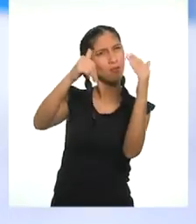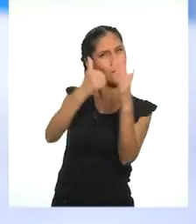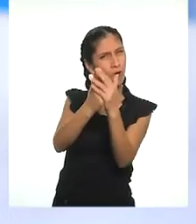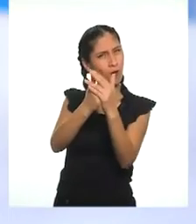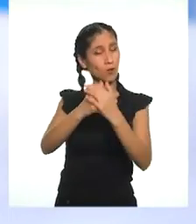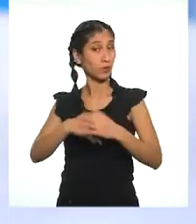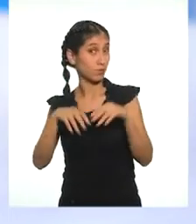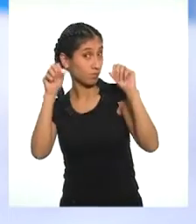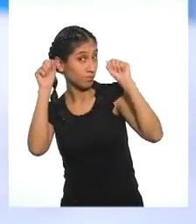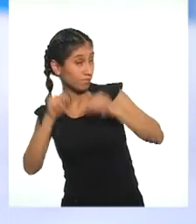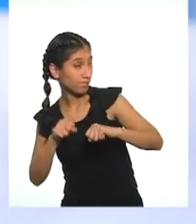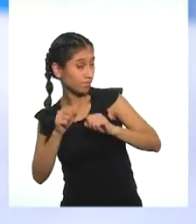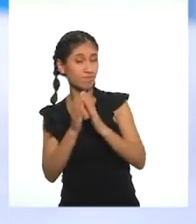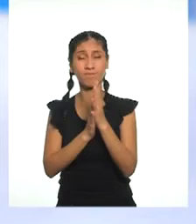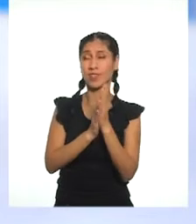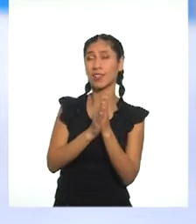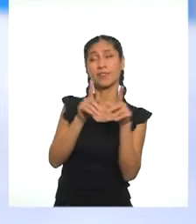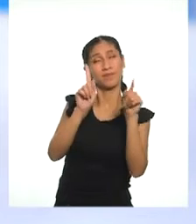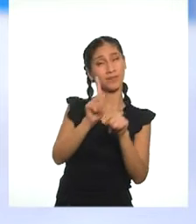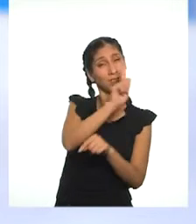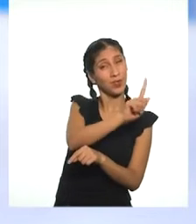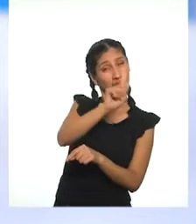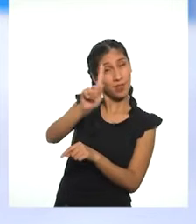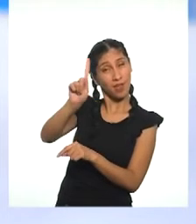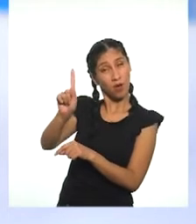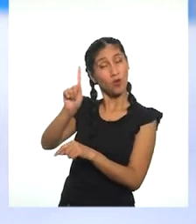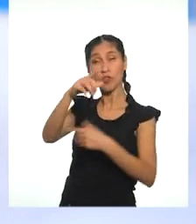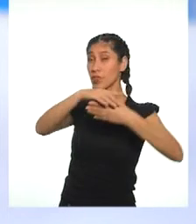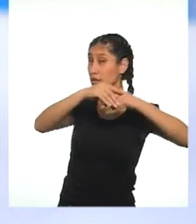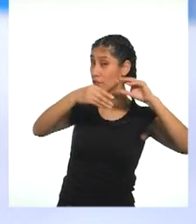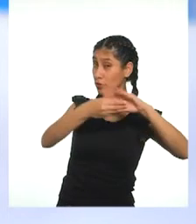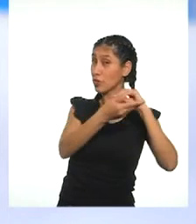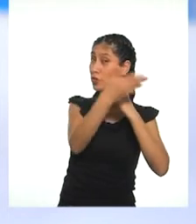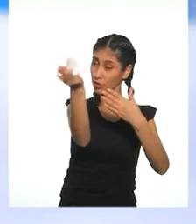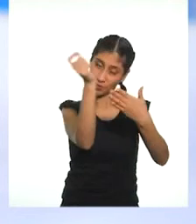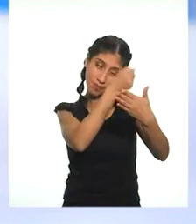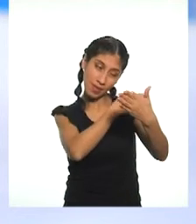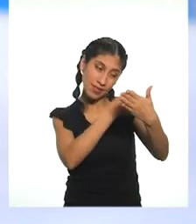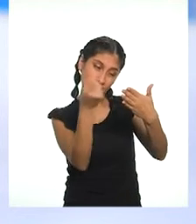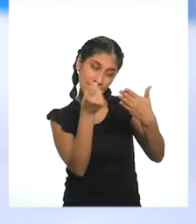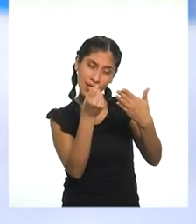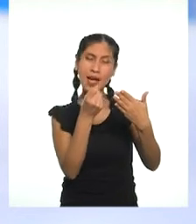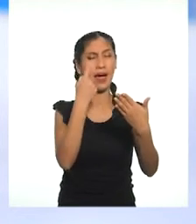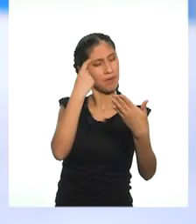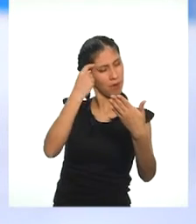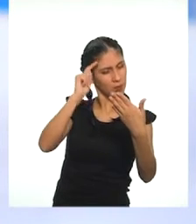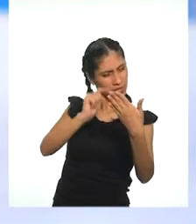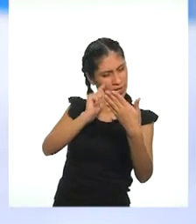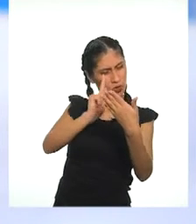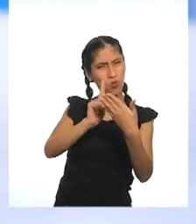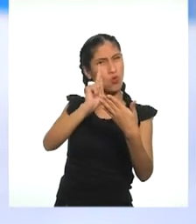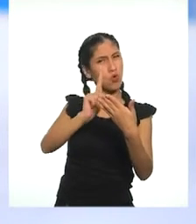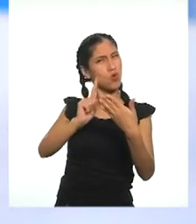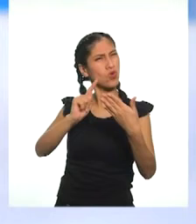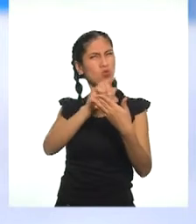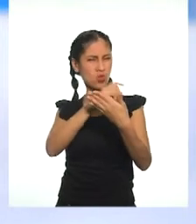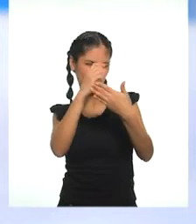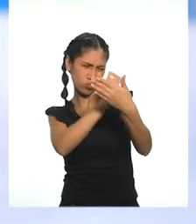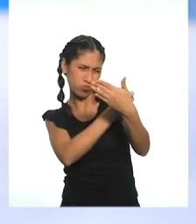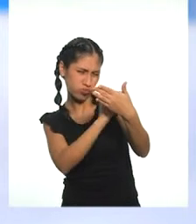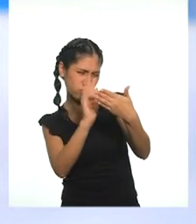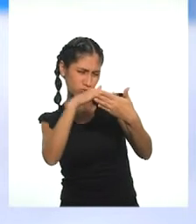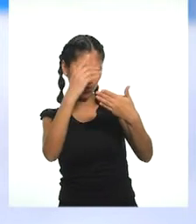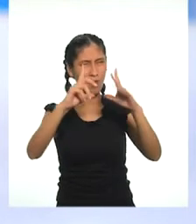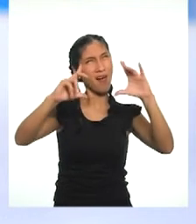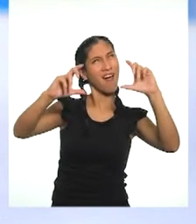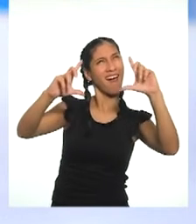todos. Claro, así con cada uno de los relatos que ustedes creen, iremos construyendo una gran fotografía sobre